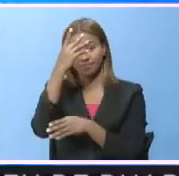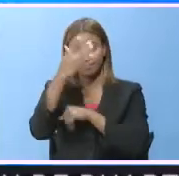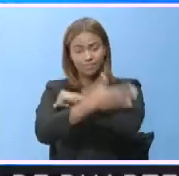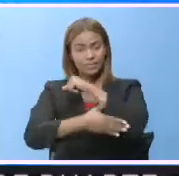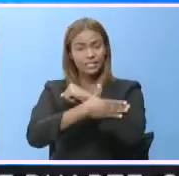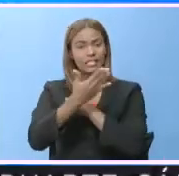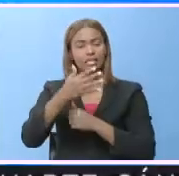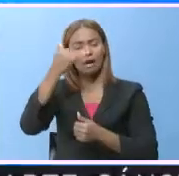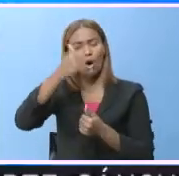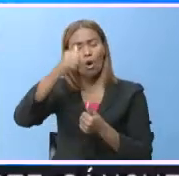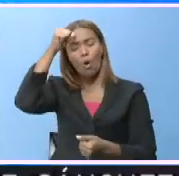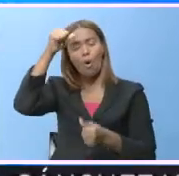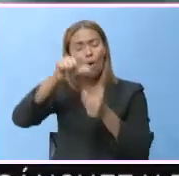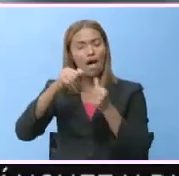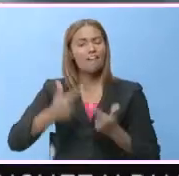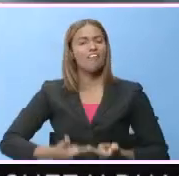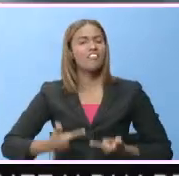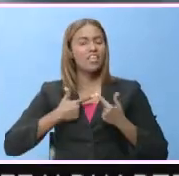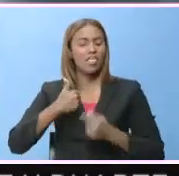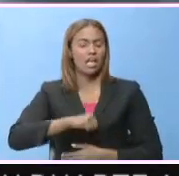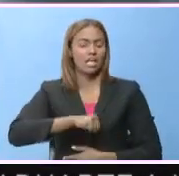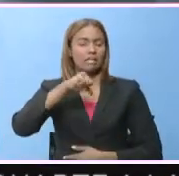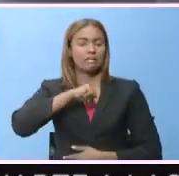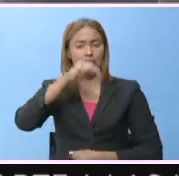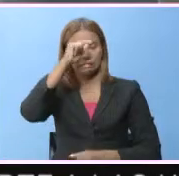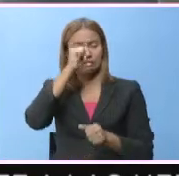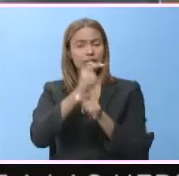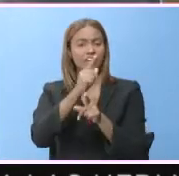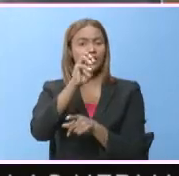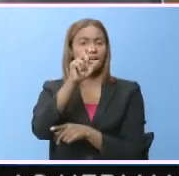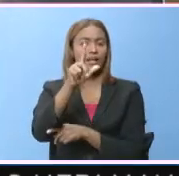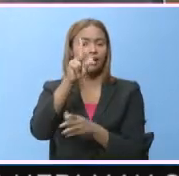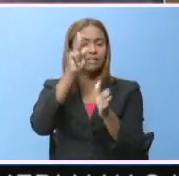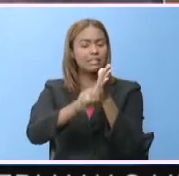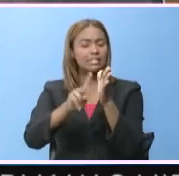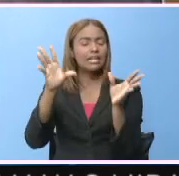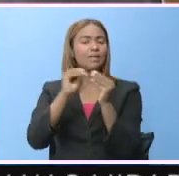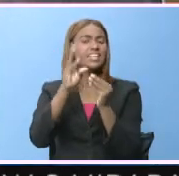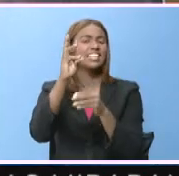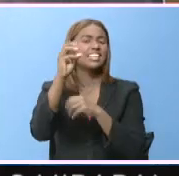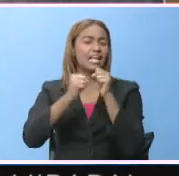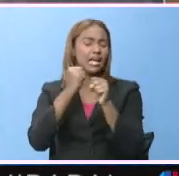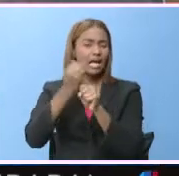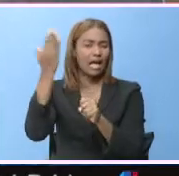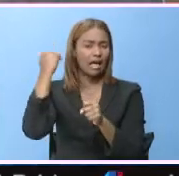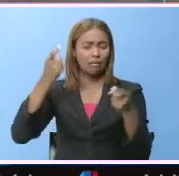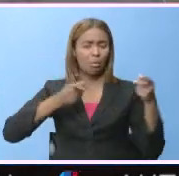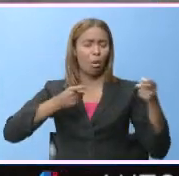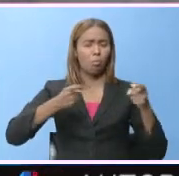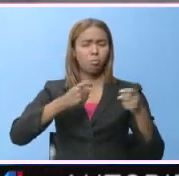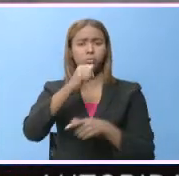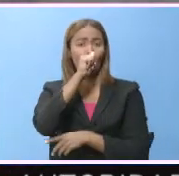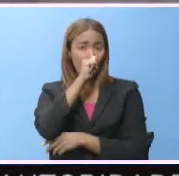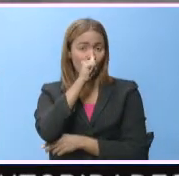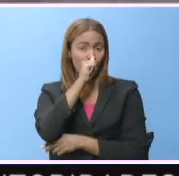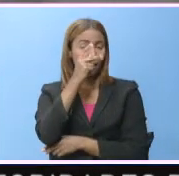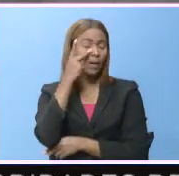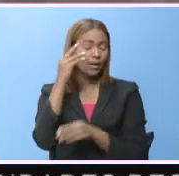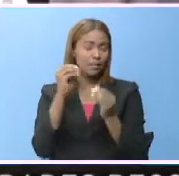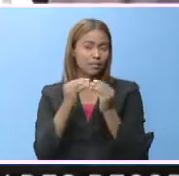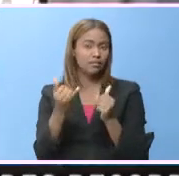obra de las Hermanas Mirabal, a propósito, ¿no?, asesinadas hace hoy 60 años como consecuencia de la dictadura de Rafael Leónidas Trujillo.